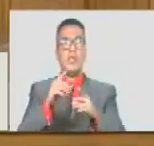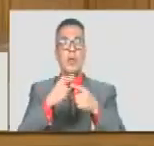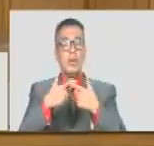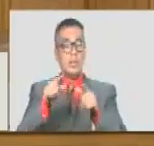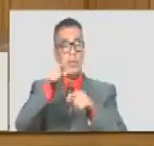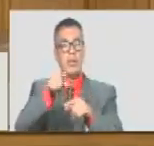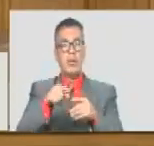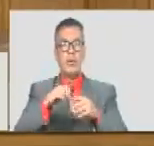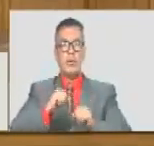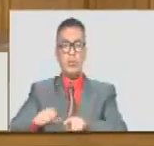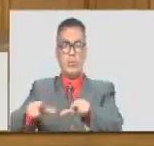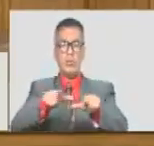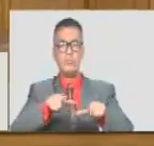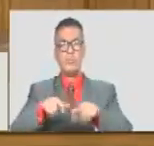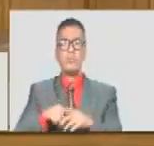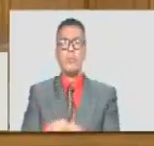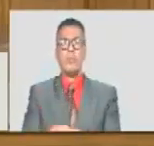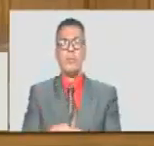y la soberanía.